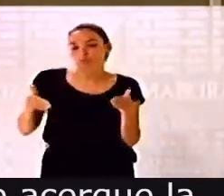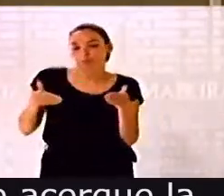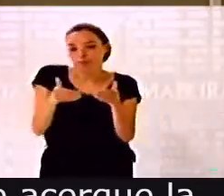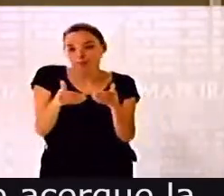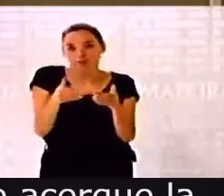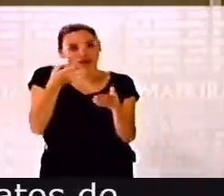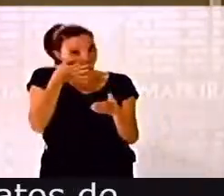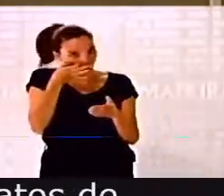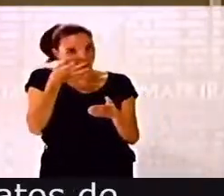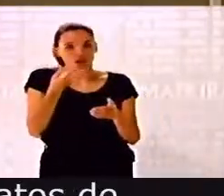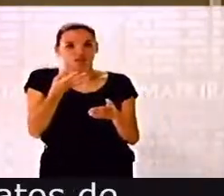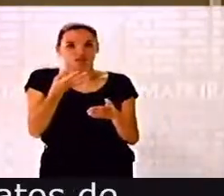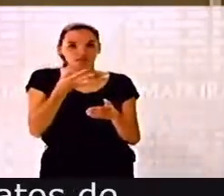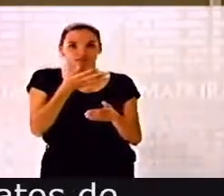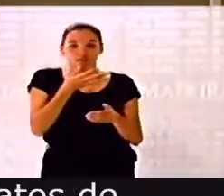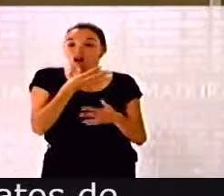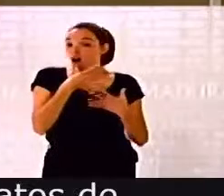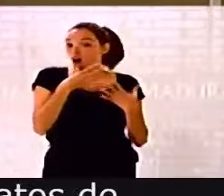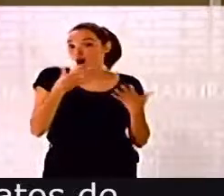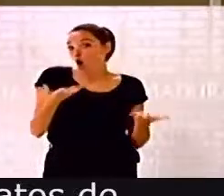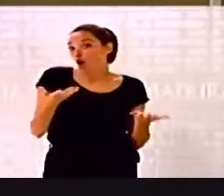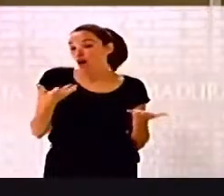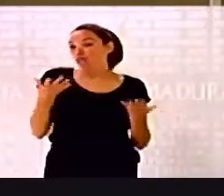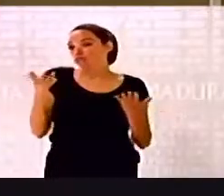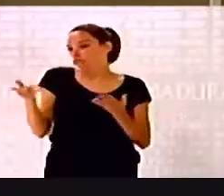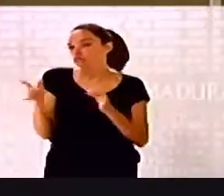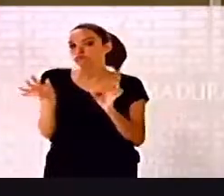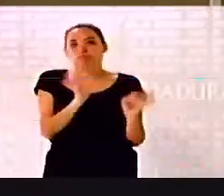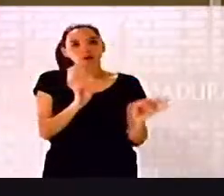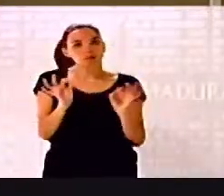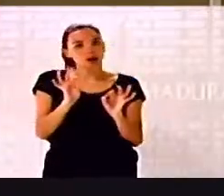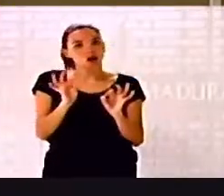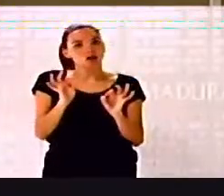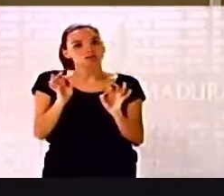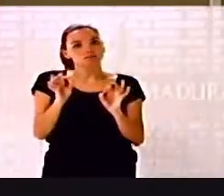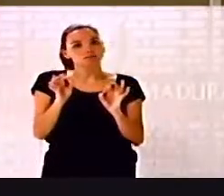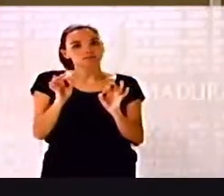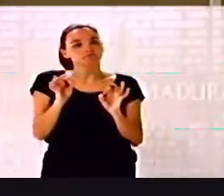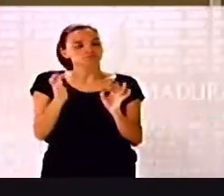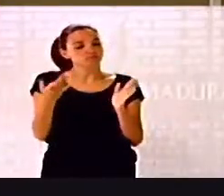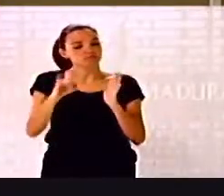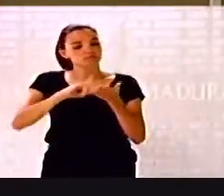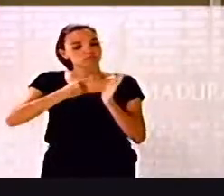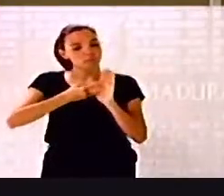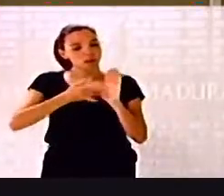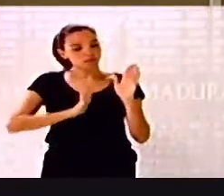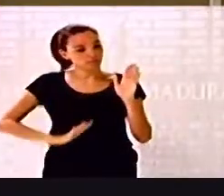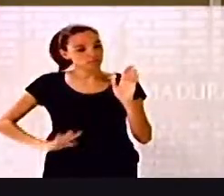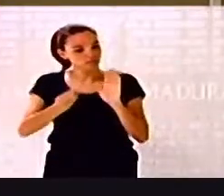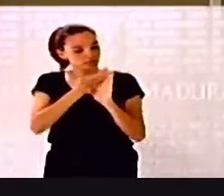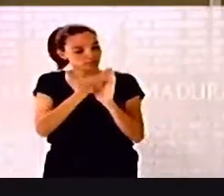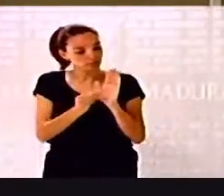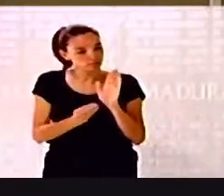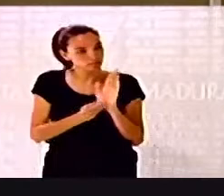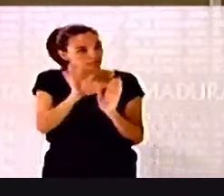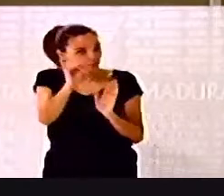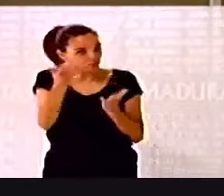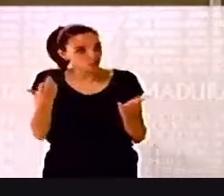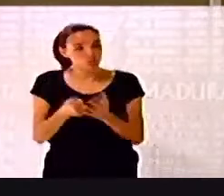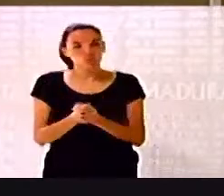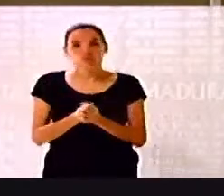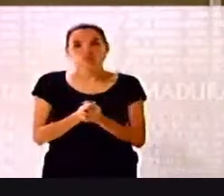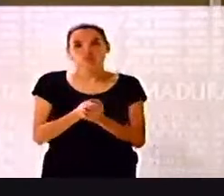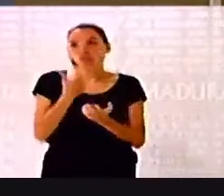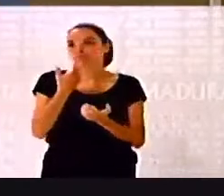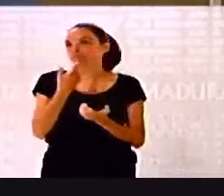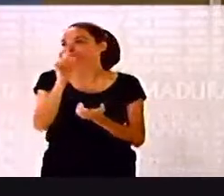en real. Pero en este momento sí pueden ir planteando lo que es el plan de contingencia, sí pueden ir planteando cuántas personas